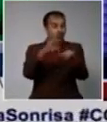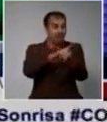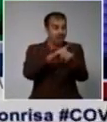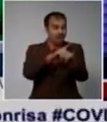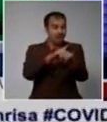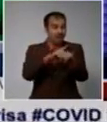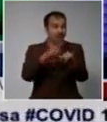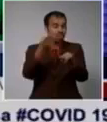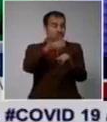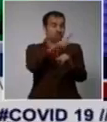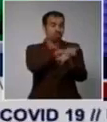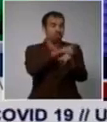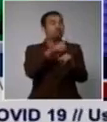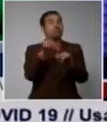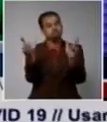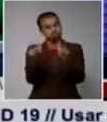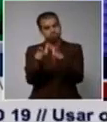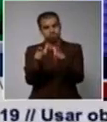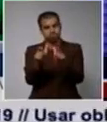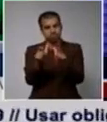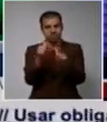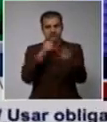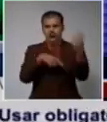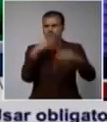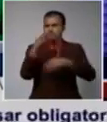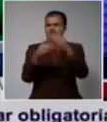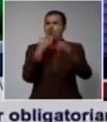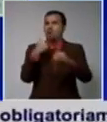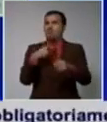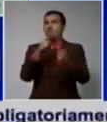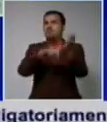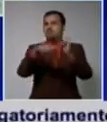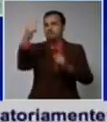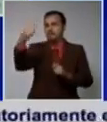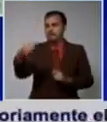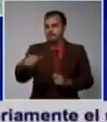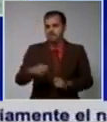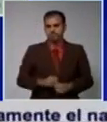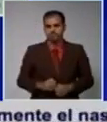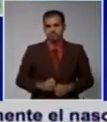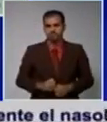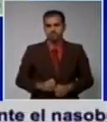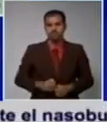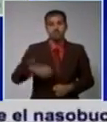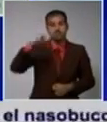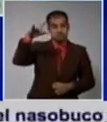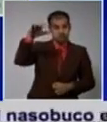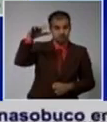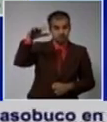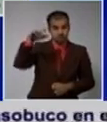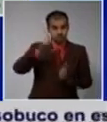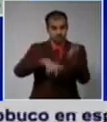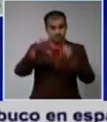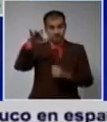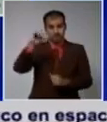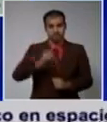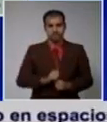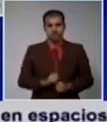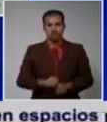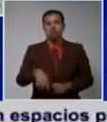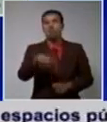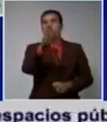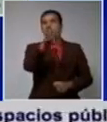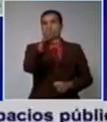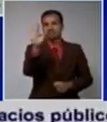el comportamiento por provincia. Pinar del Río confirma 48 casos. Pudiéramos decir